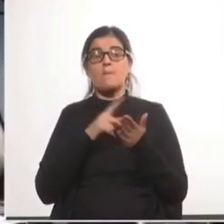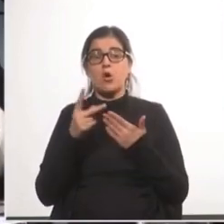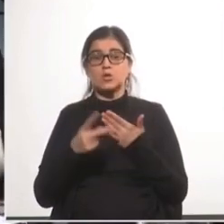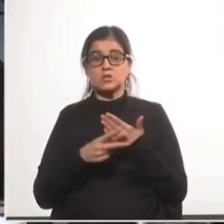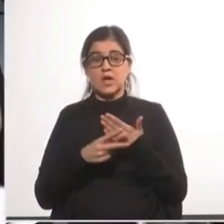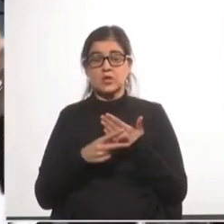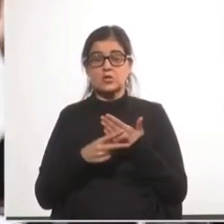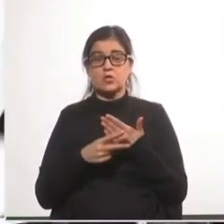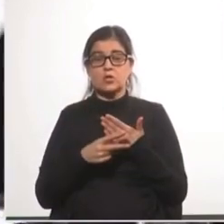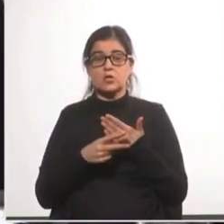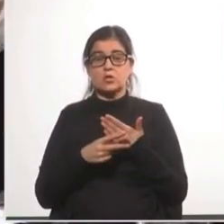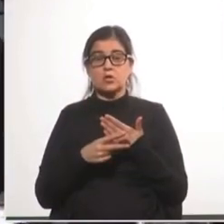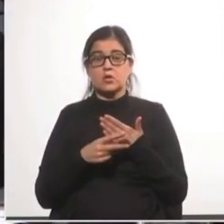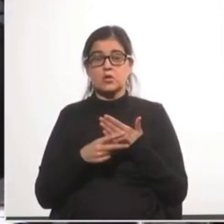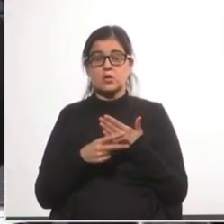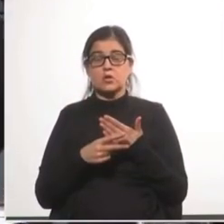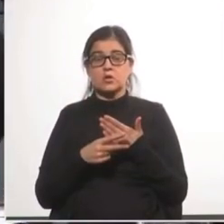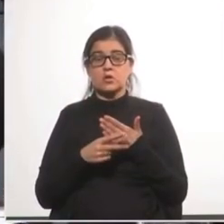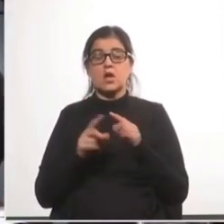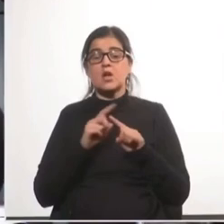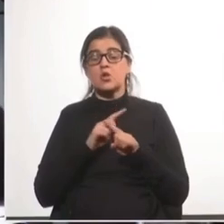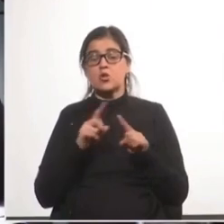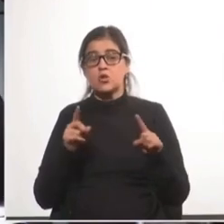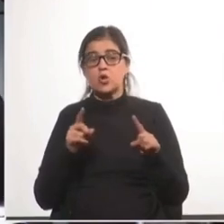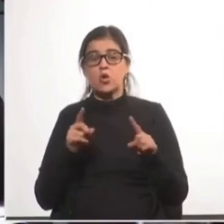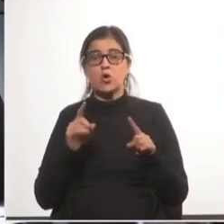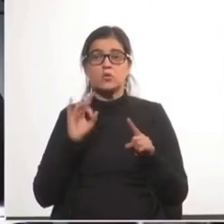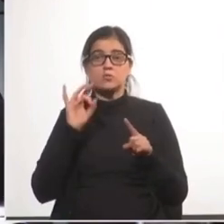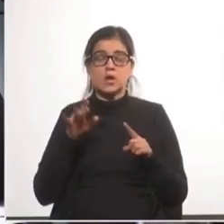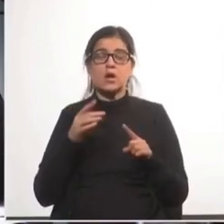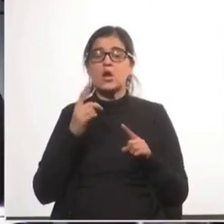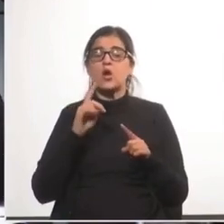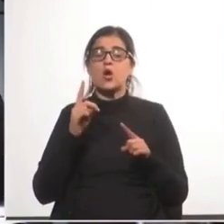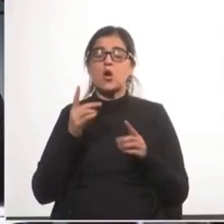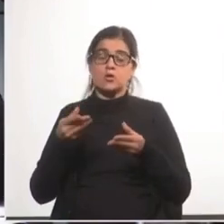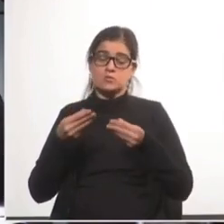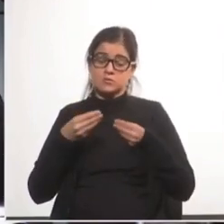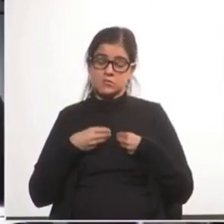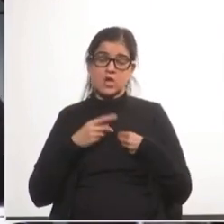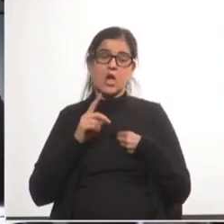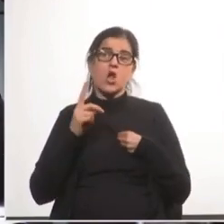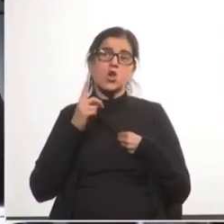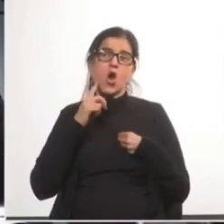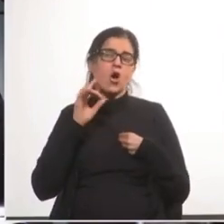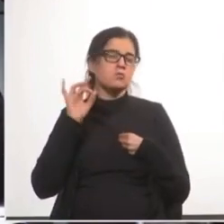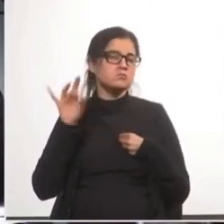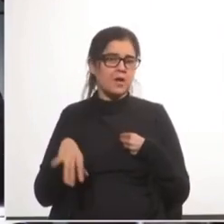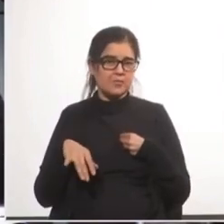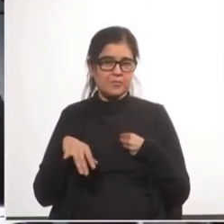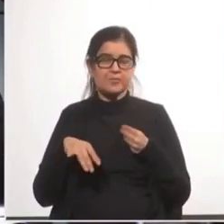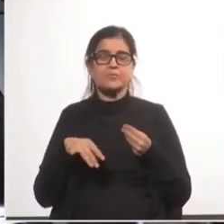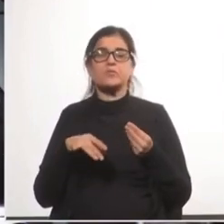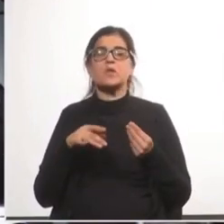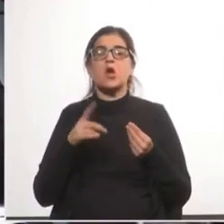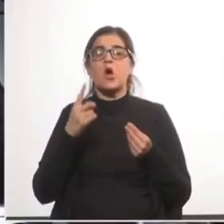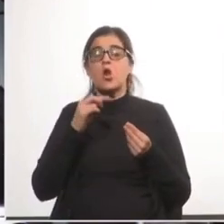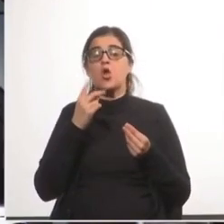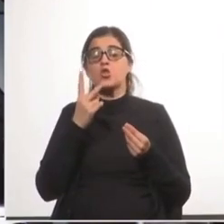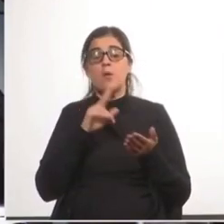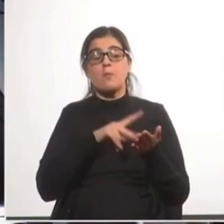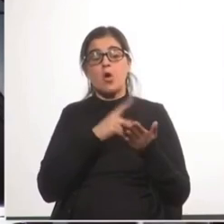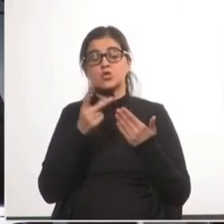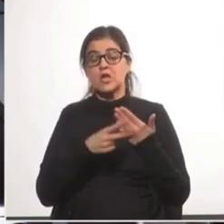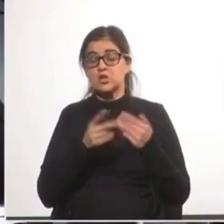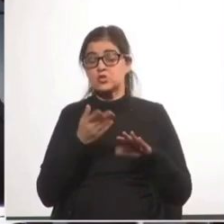proyecto que no escuchó. Una cosa es recibir y otra cosa es escuchar. Los dos